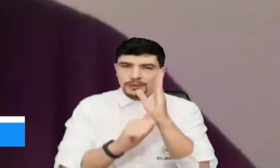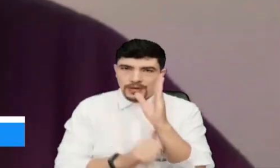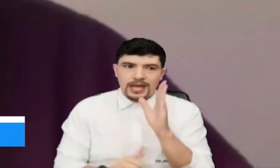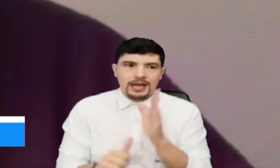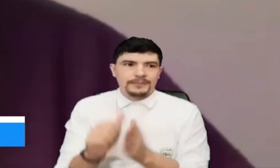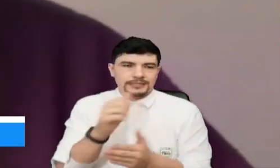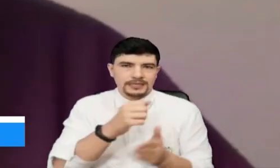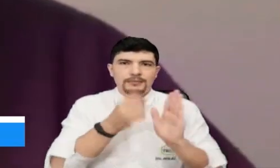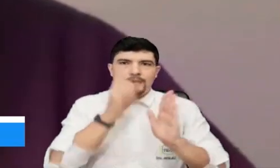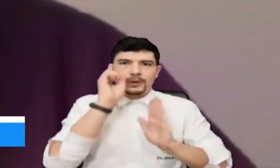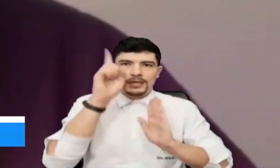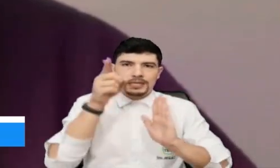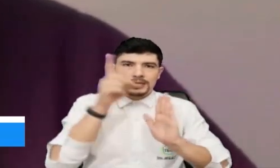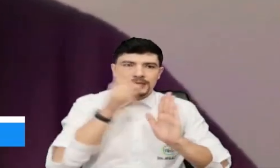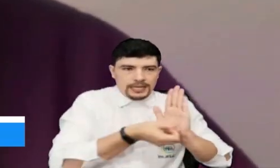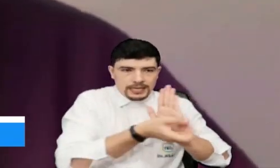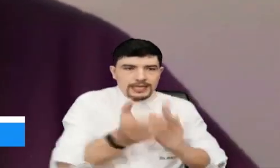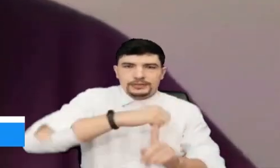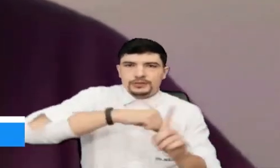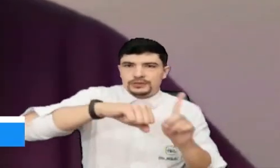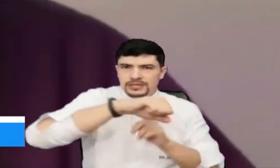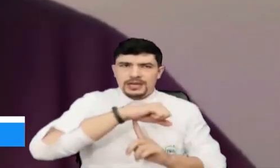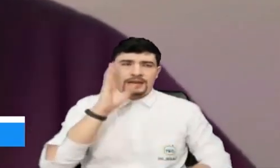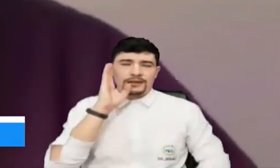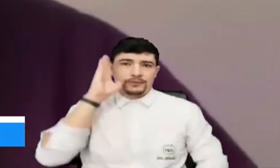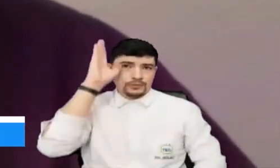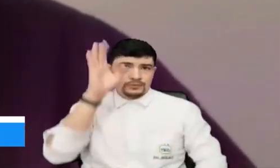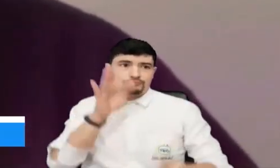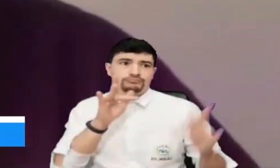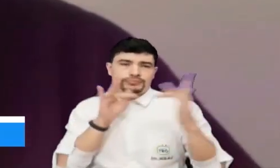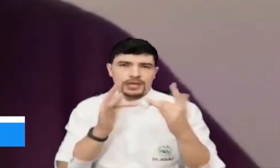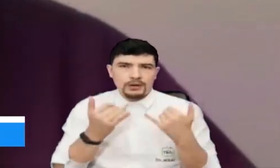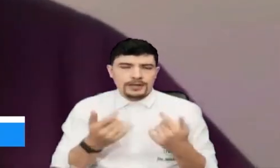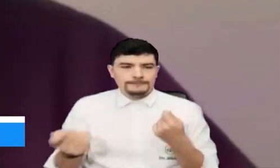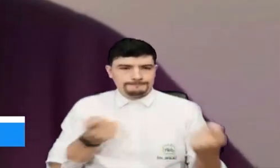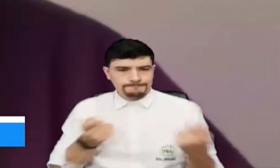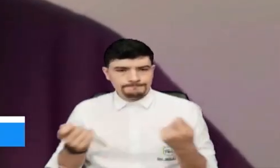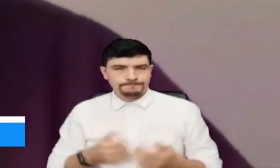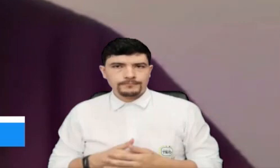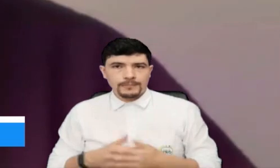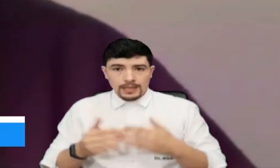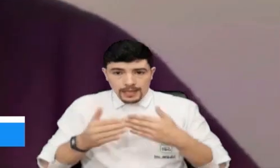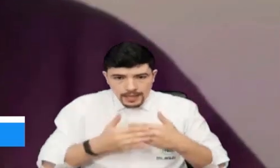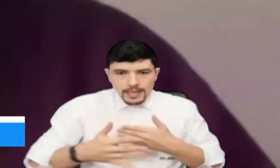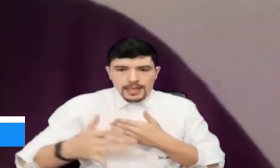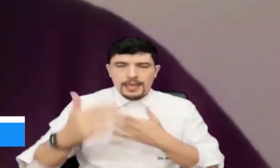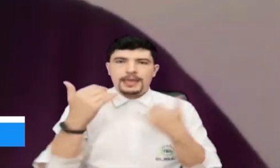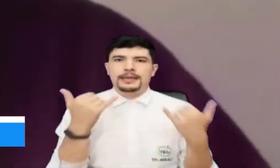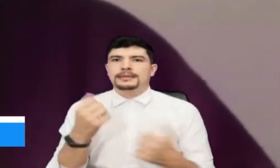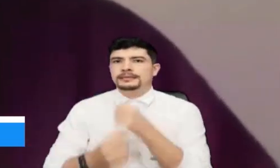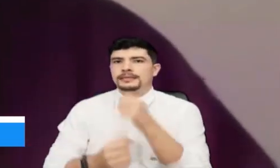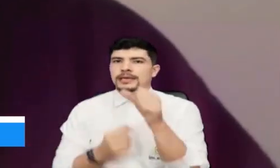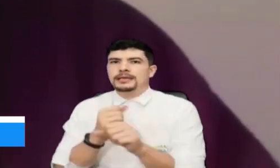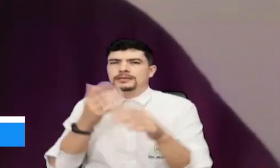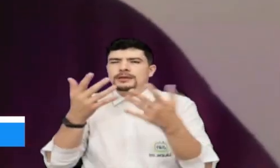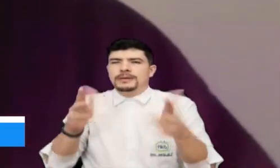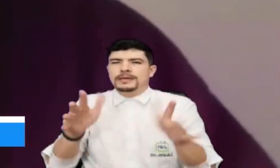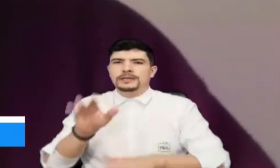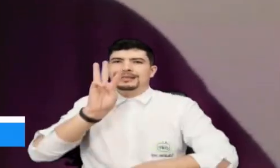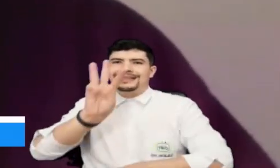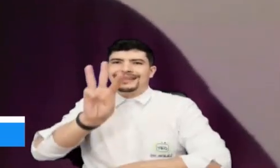un gran esfuerzo, son para el resto del año más o menos 3 billones de pesos que se van a